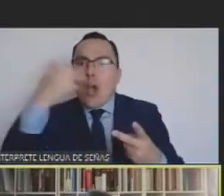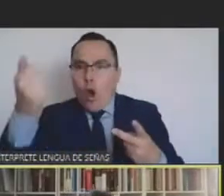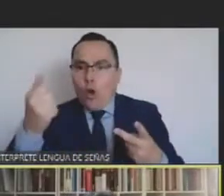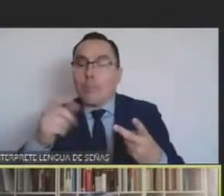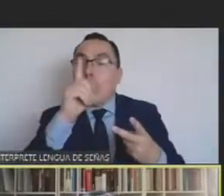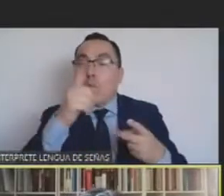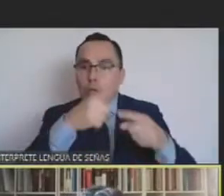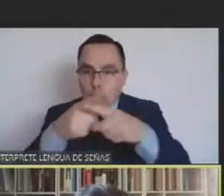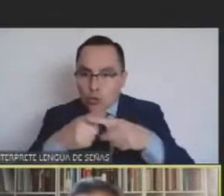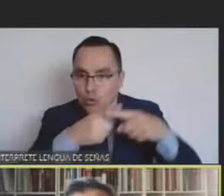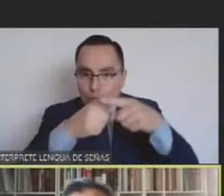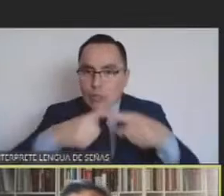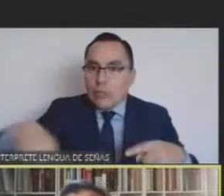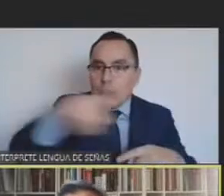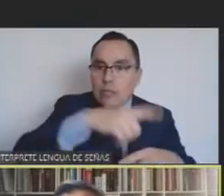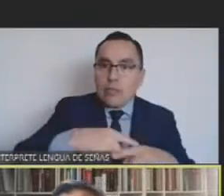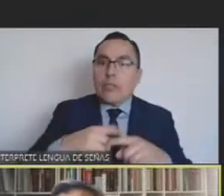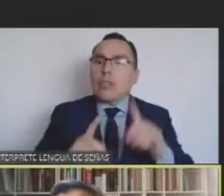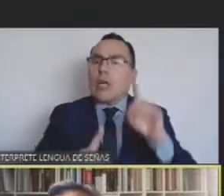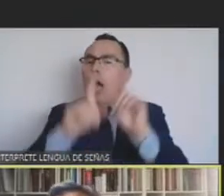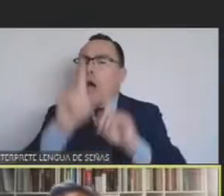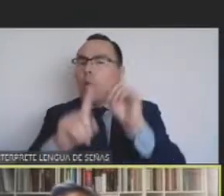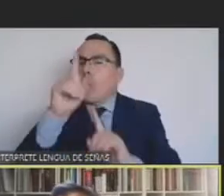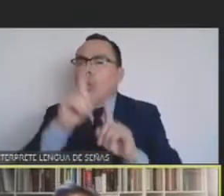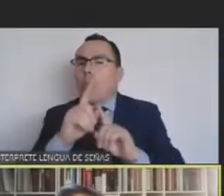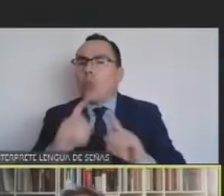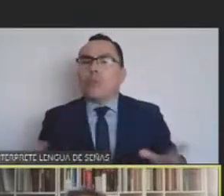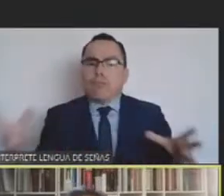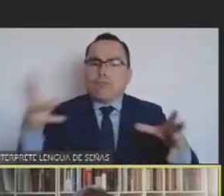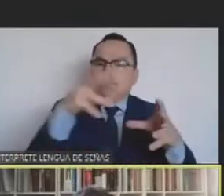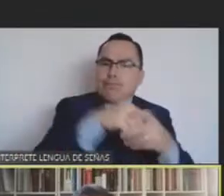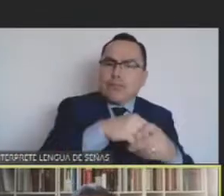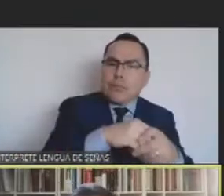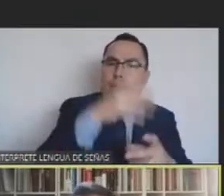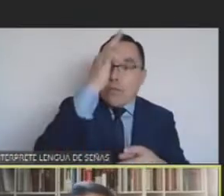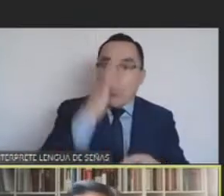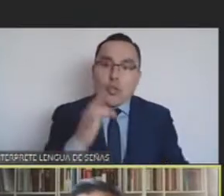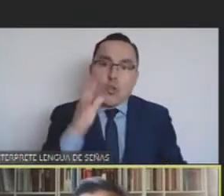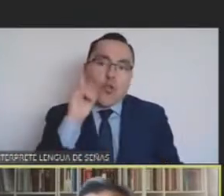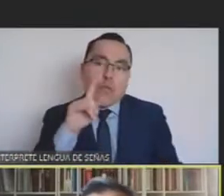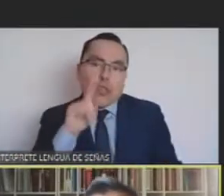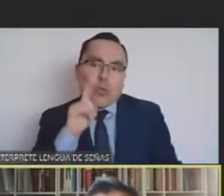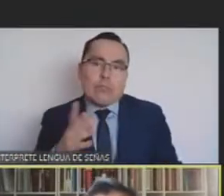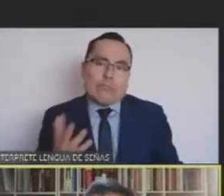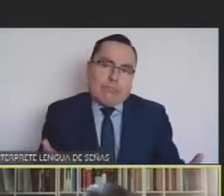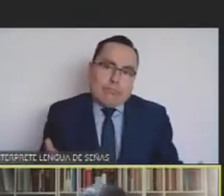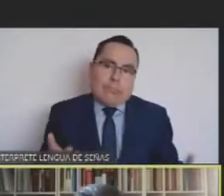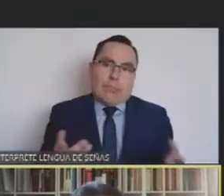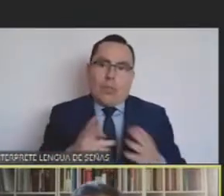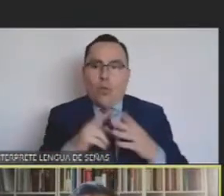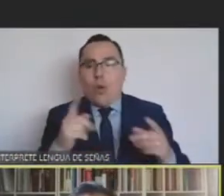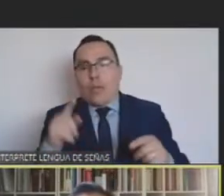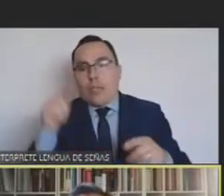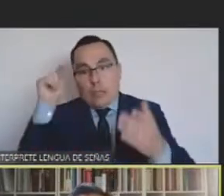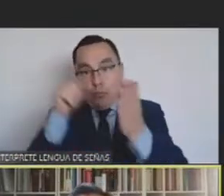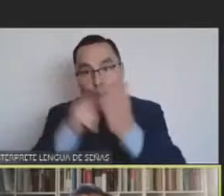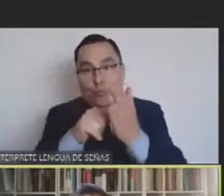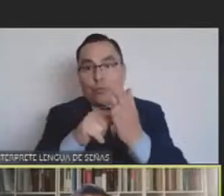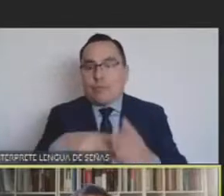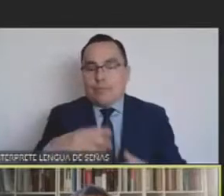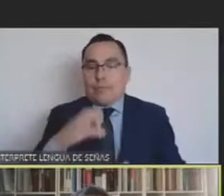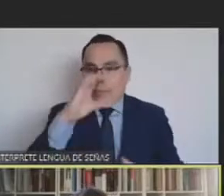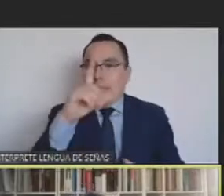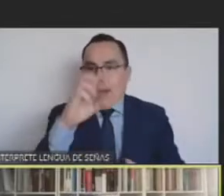una sociedad que aquella que está integrada por funcionarios mentirosos, en el fondo. Ese sería como el punto clave de